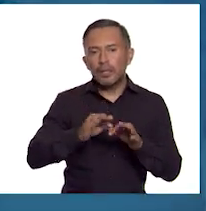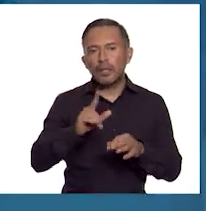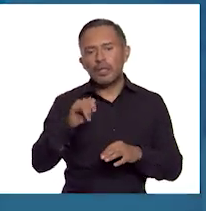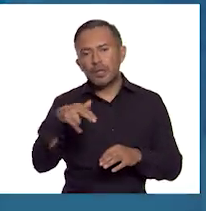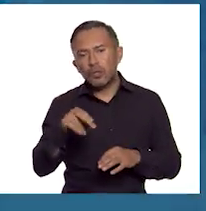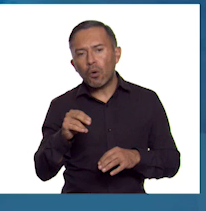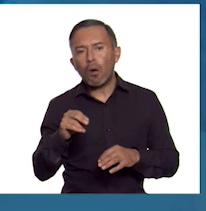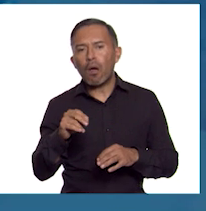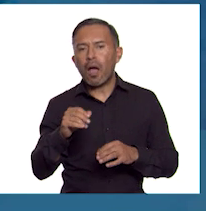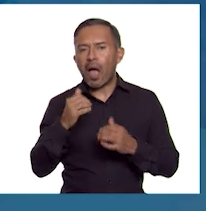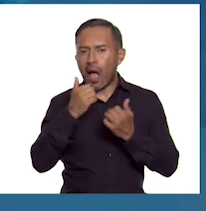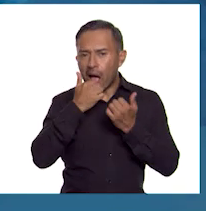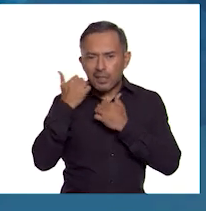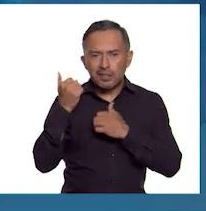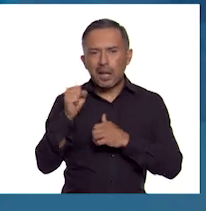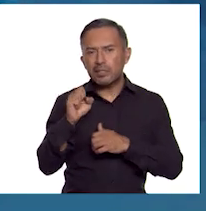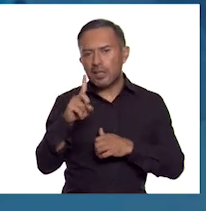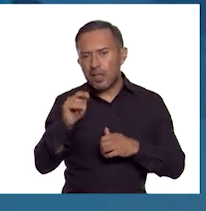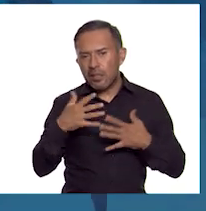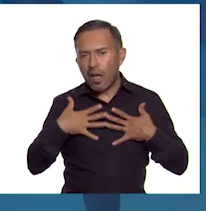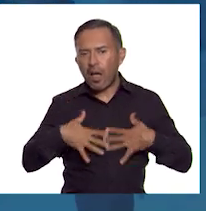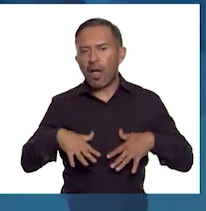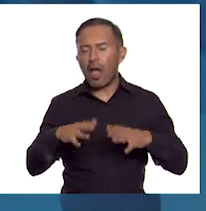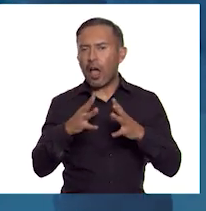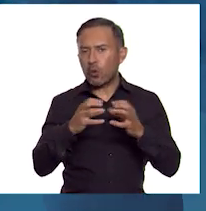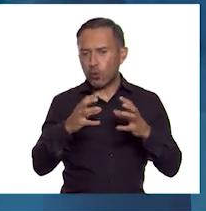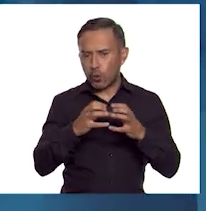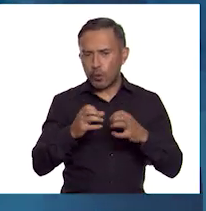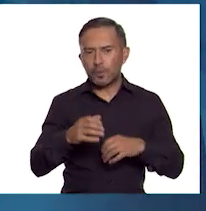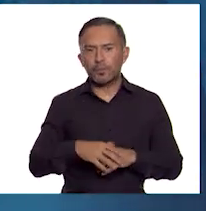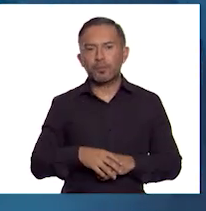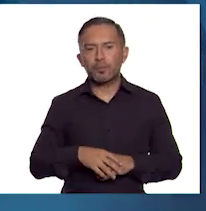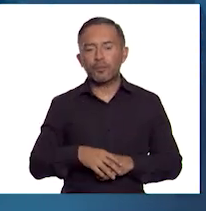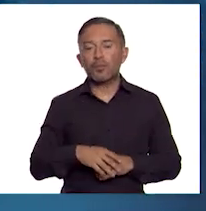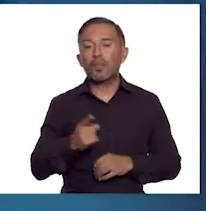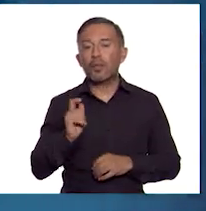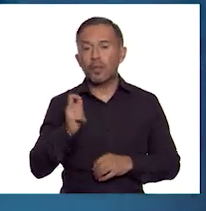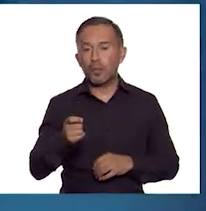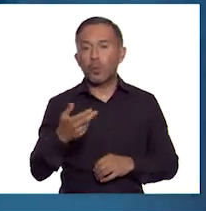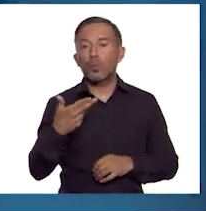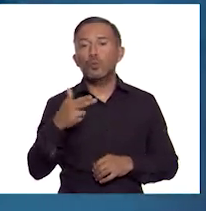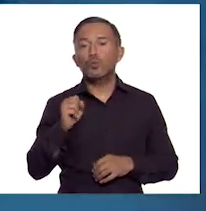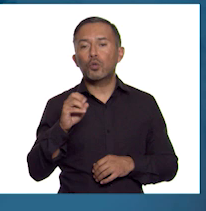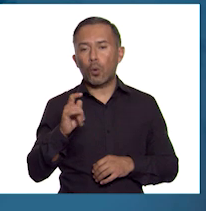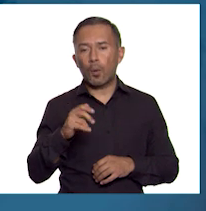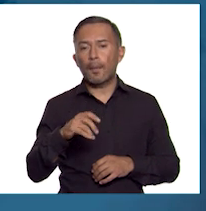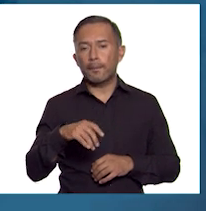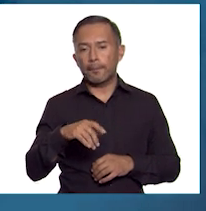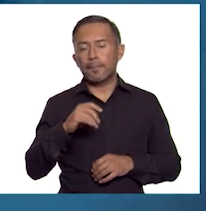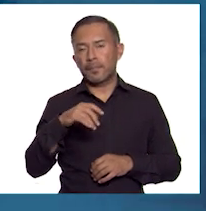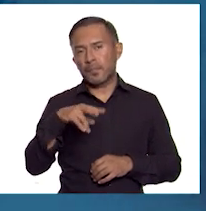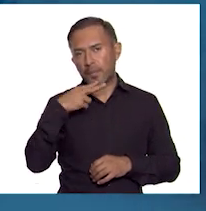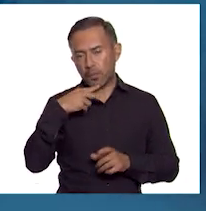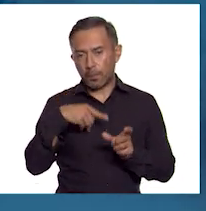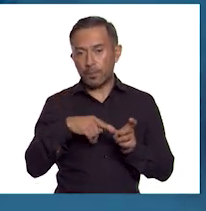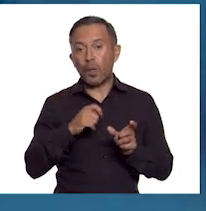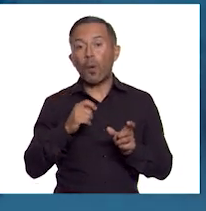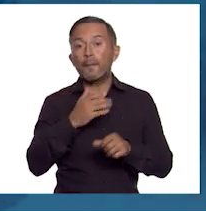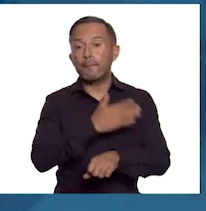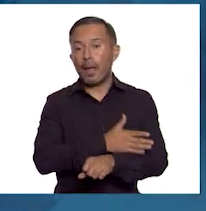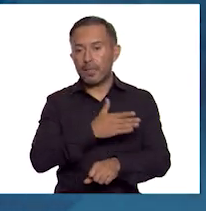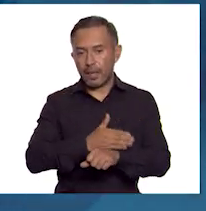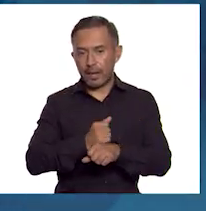etc. Uso. Sustantivo masculino, instrumento manual generalmente de madera, de